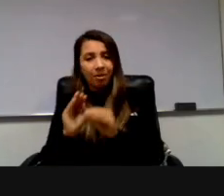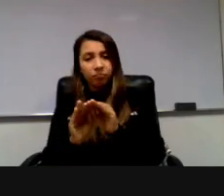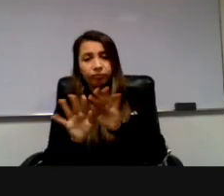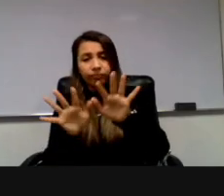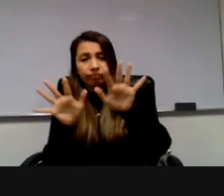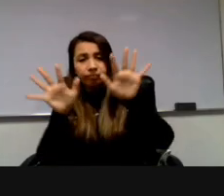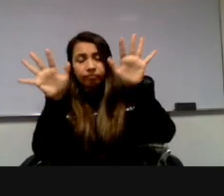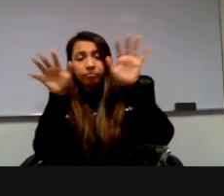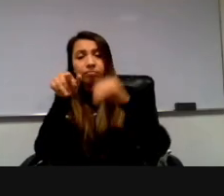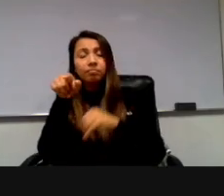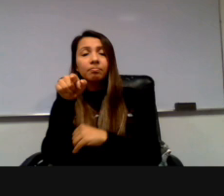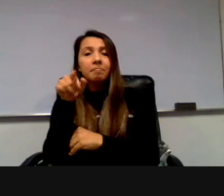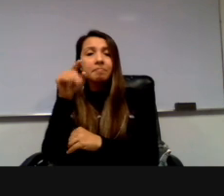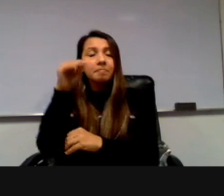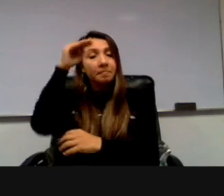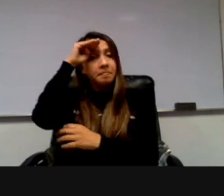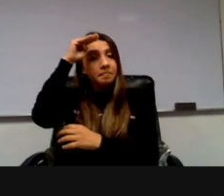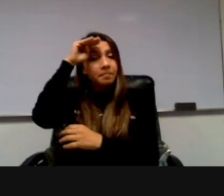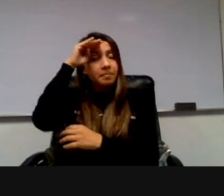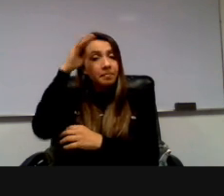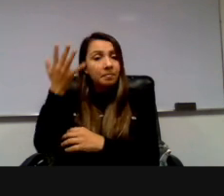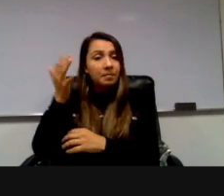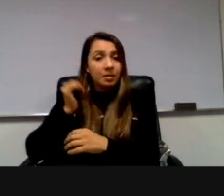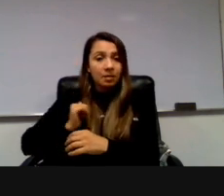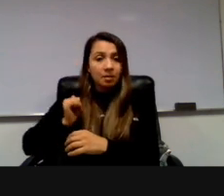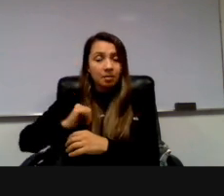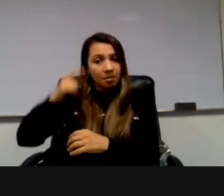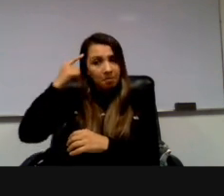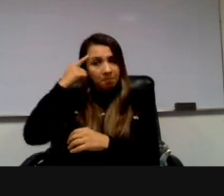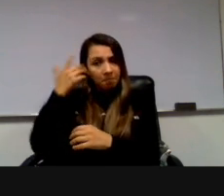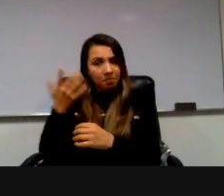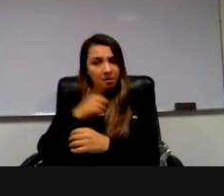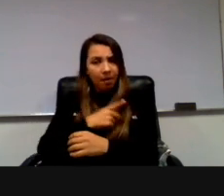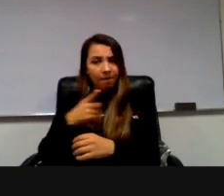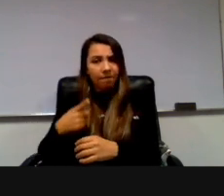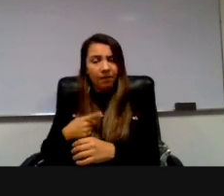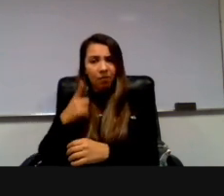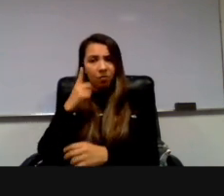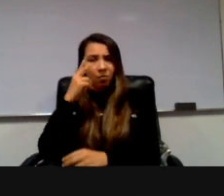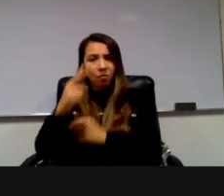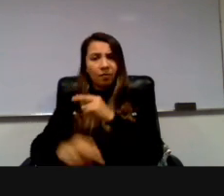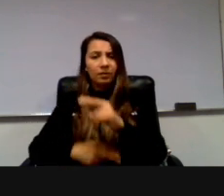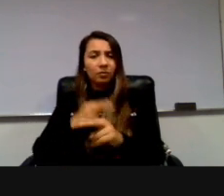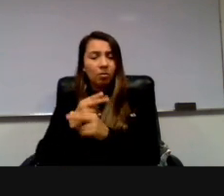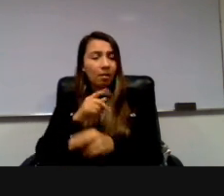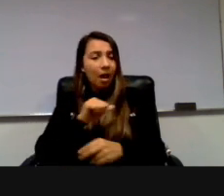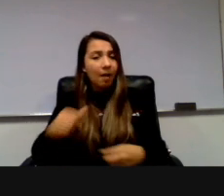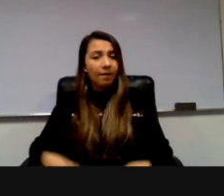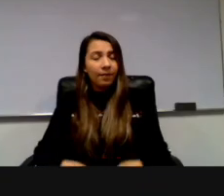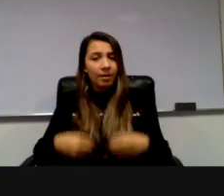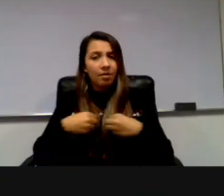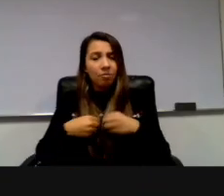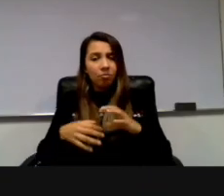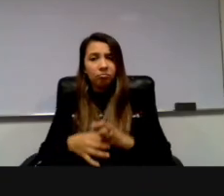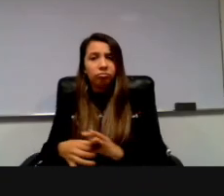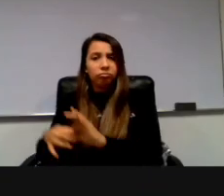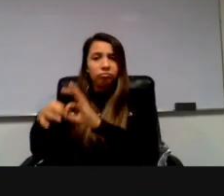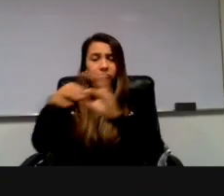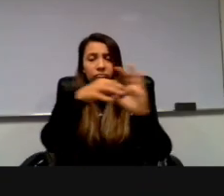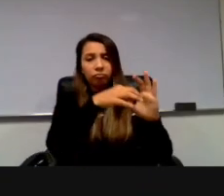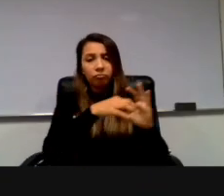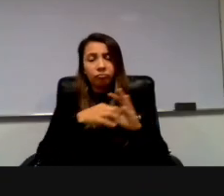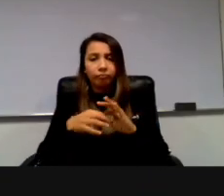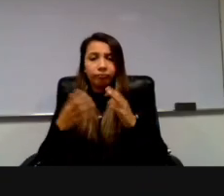se imaginó y dijo, bueno, pues debe de existir un árbol universal, un árbol que nos una a todos los seres vivos en una